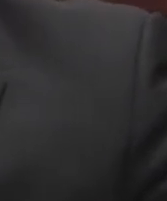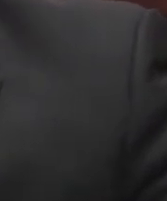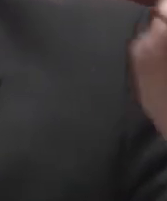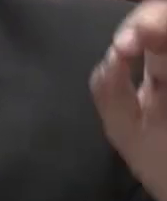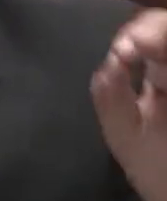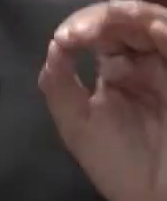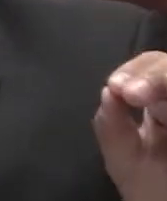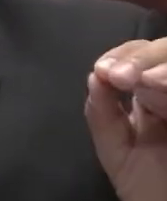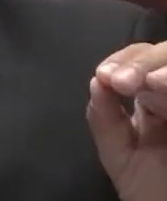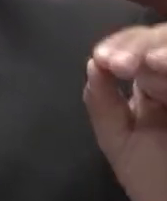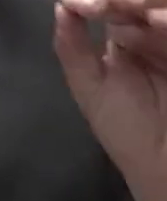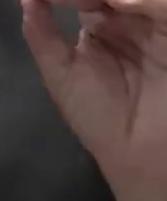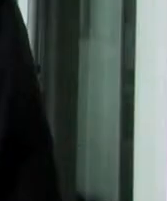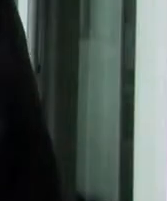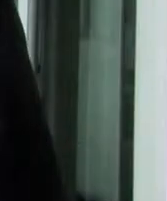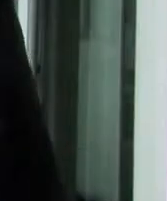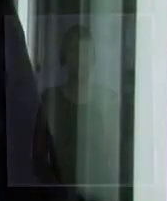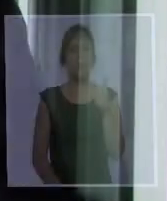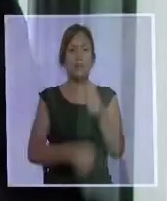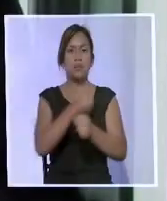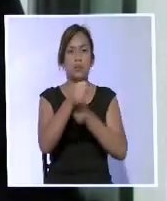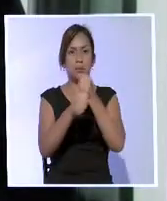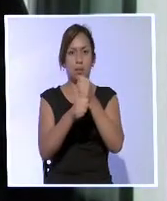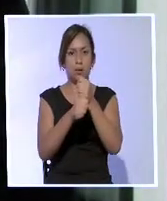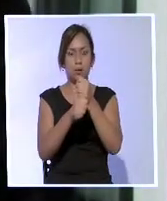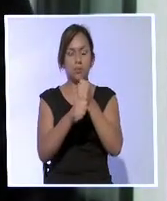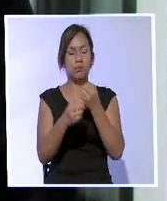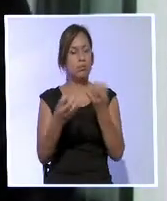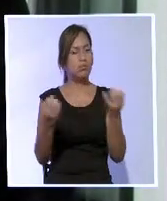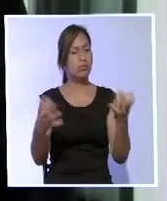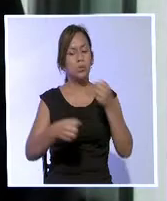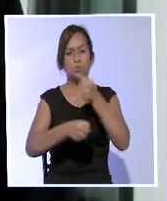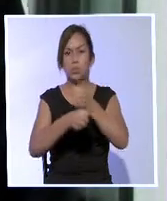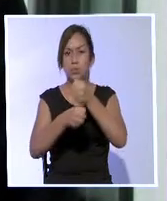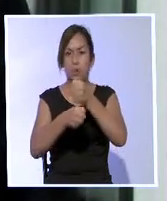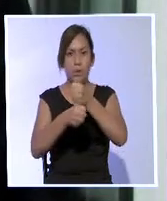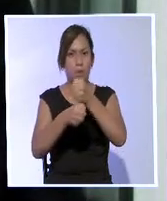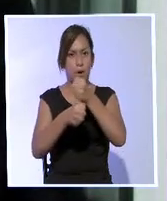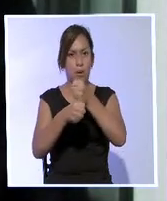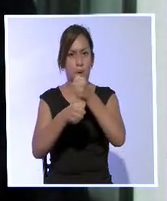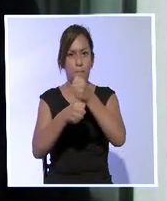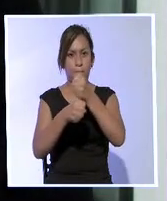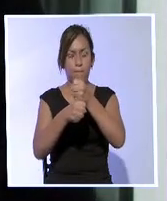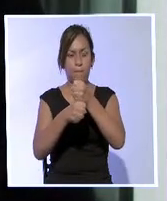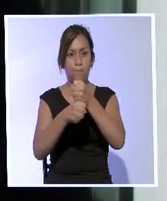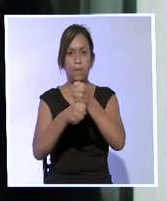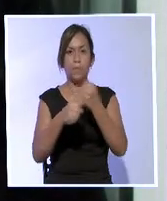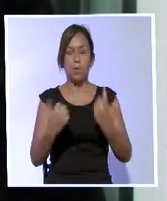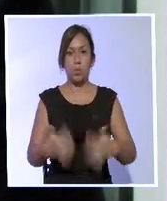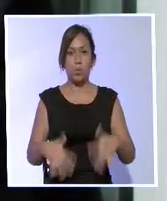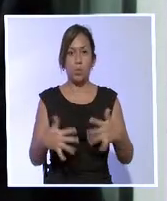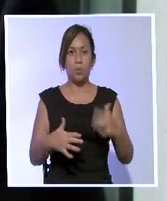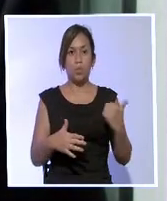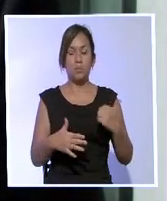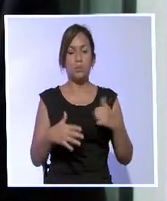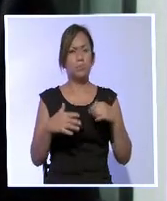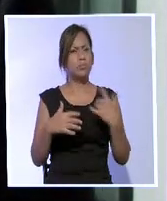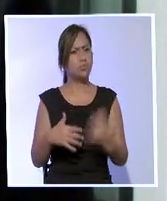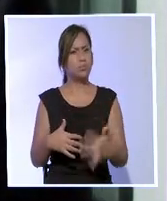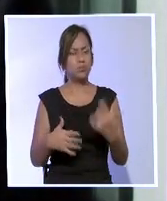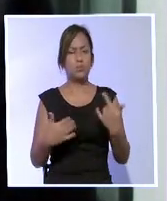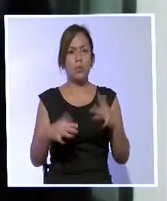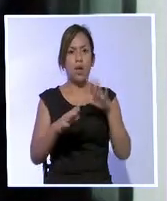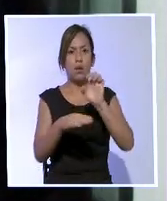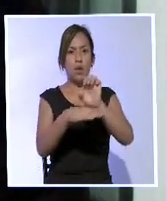que duró diez años diez años de intenso trabajo de un trabajo que nos ha permitido que tengamos hoy día el